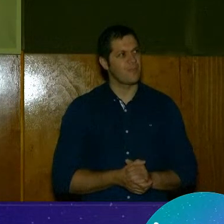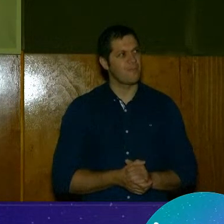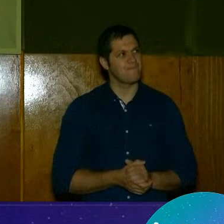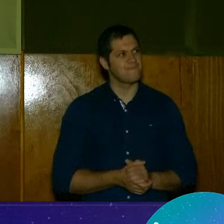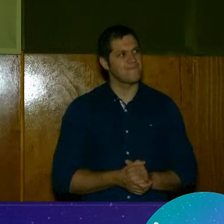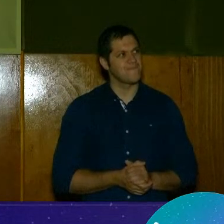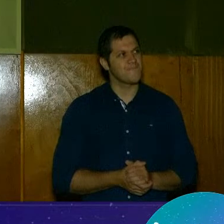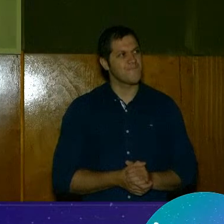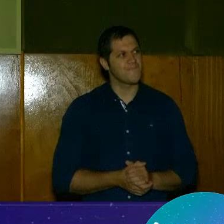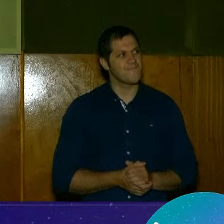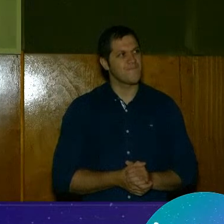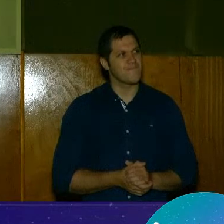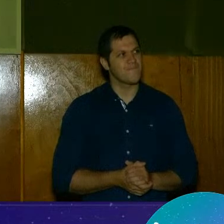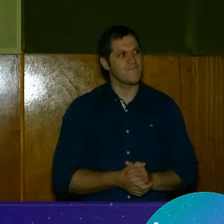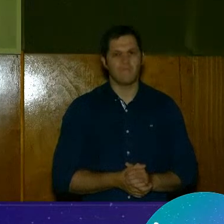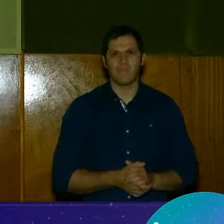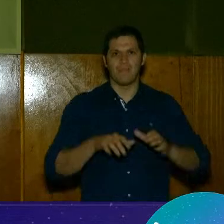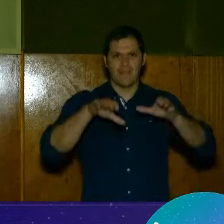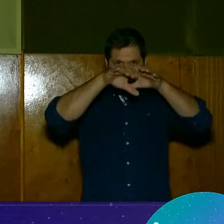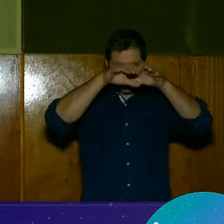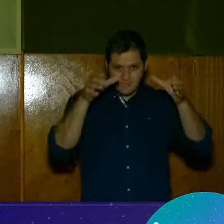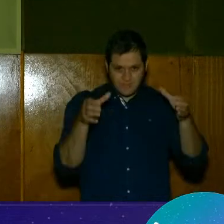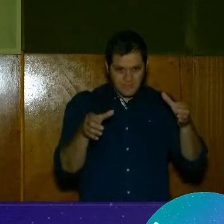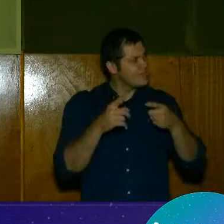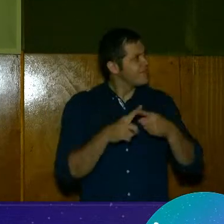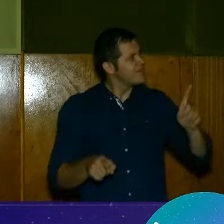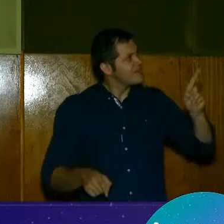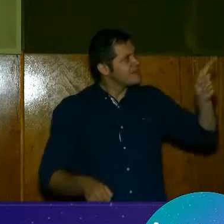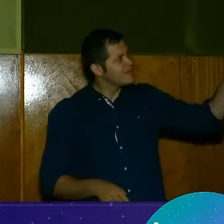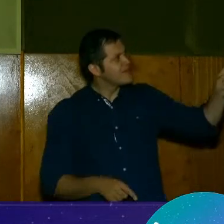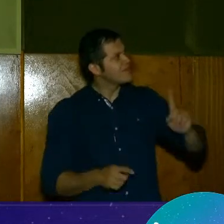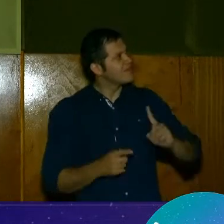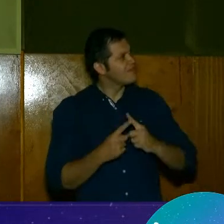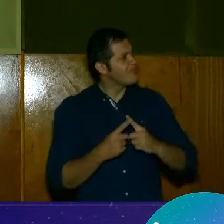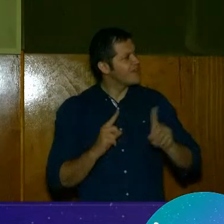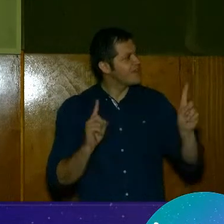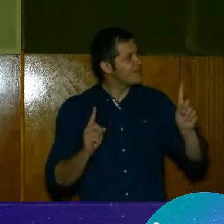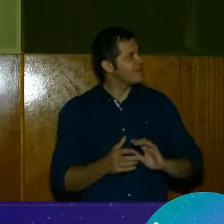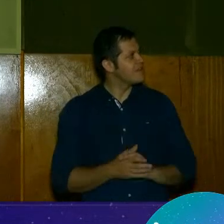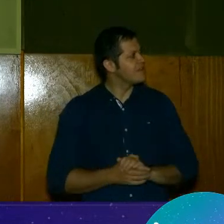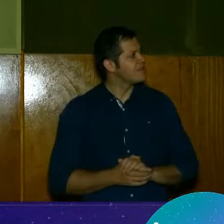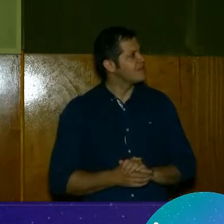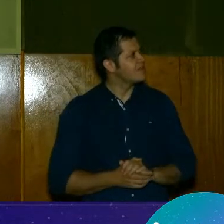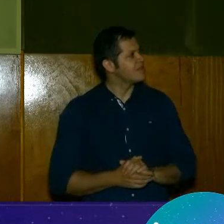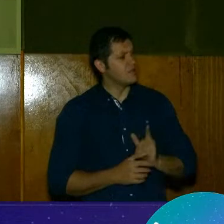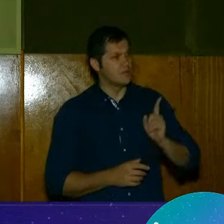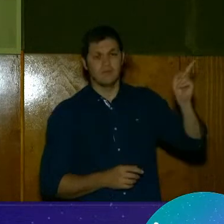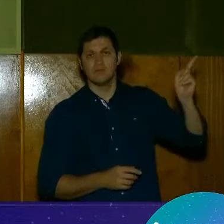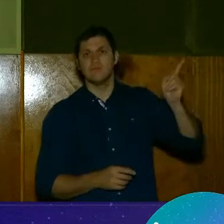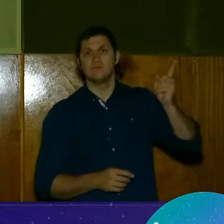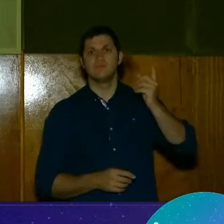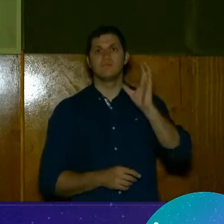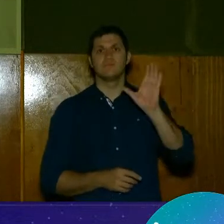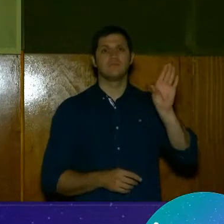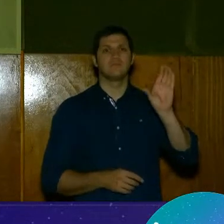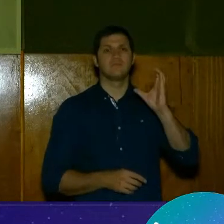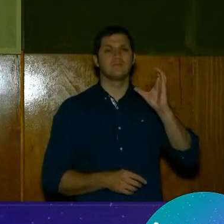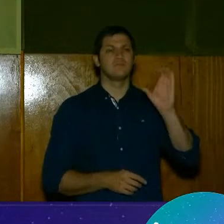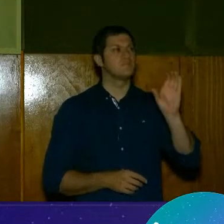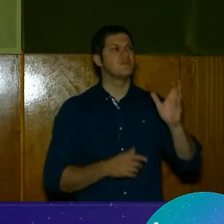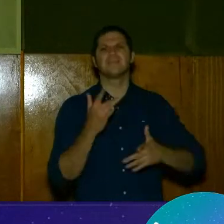acostumbrados solemos imaginarnos como los telescopios como estos tomos redonditos y así como una especie como de no sé como un